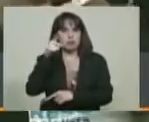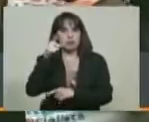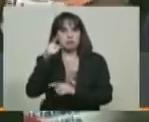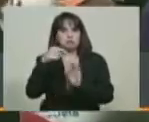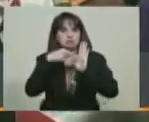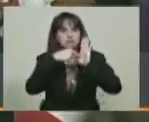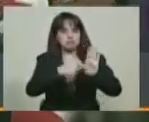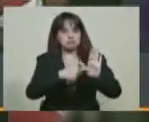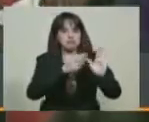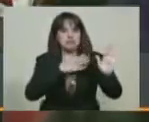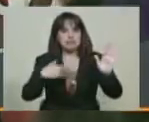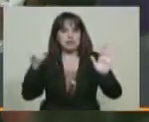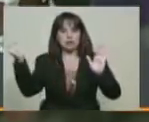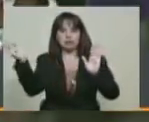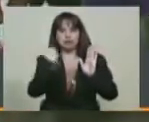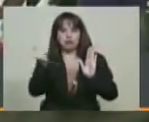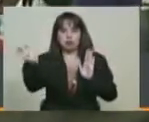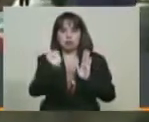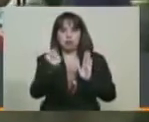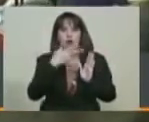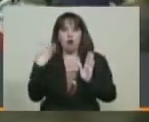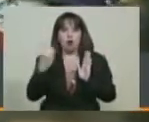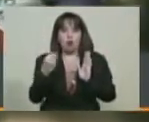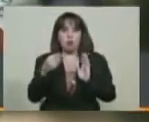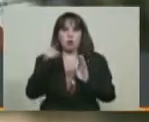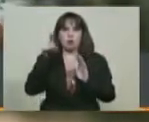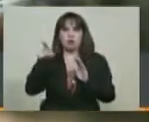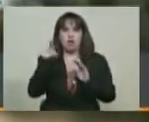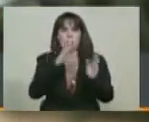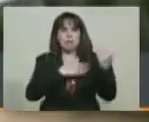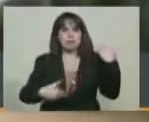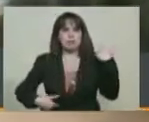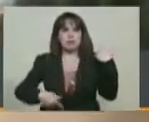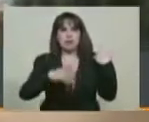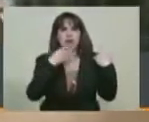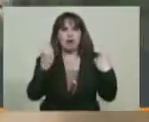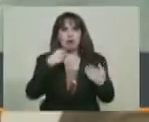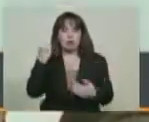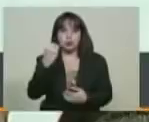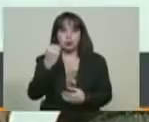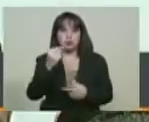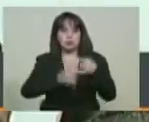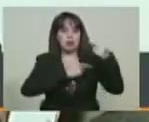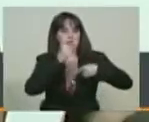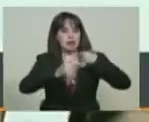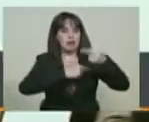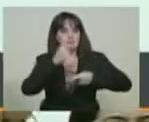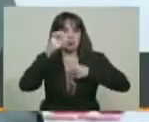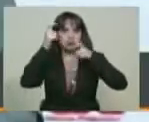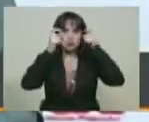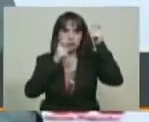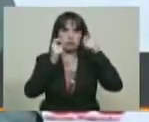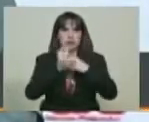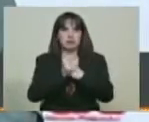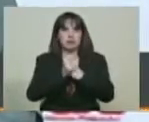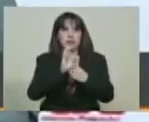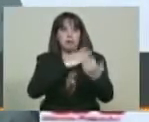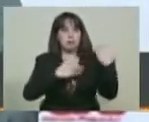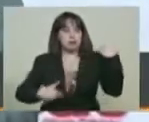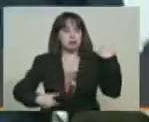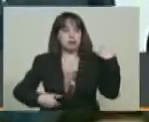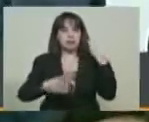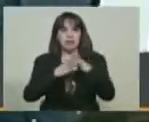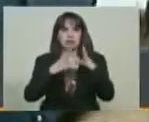eso queremos declararlo aquí presidente de la juventud, presidente de esta generación Chávez, presidente de toda